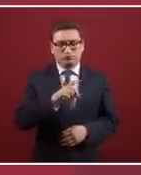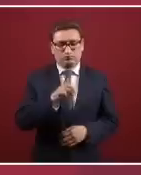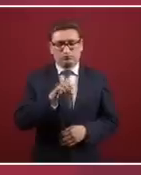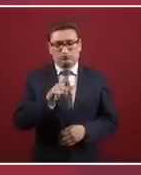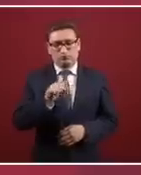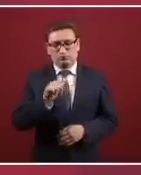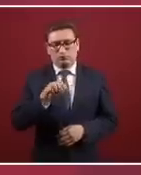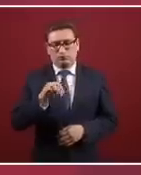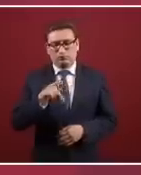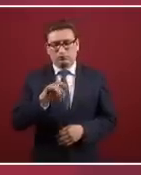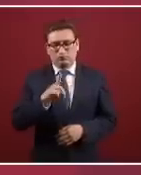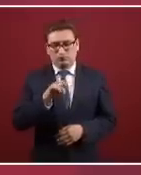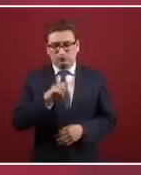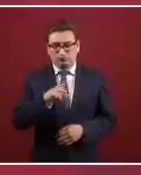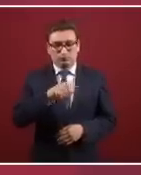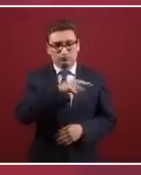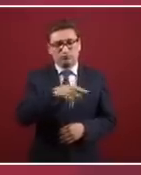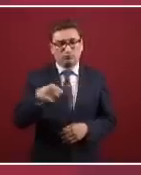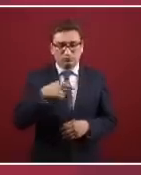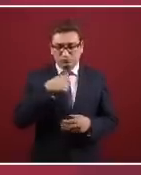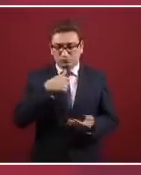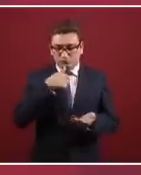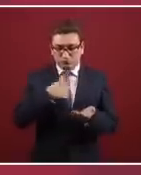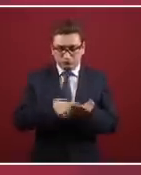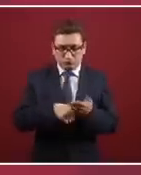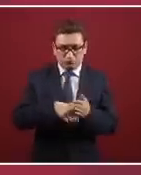y fueron a sacarle una carta